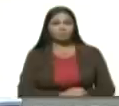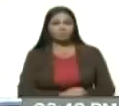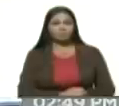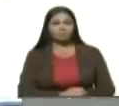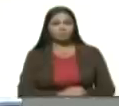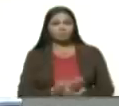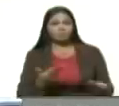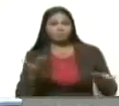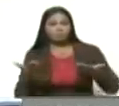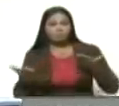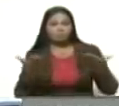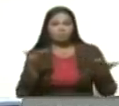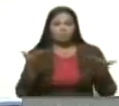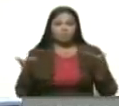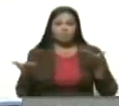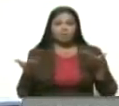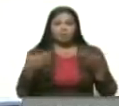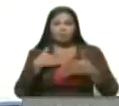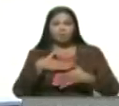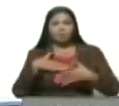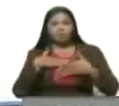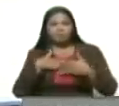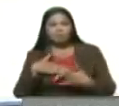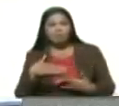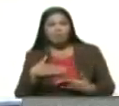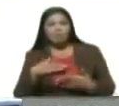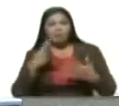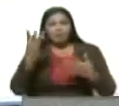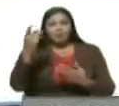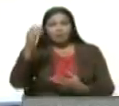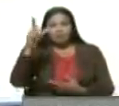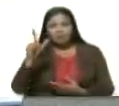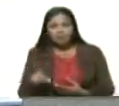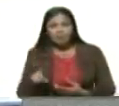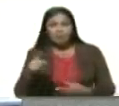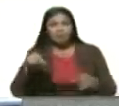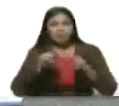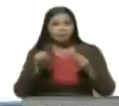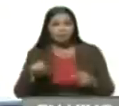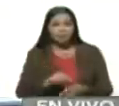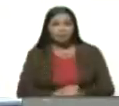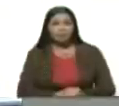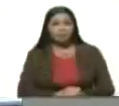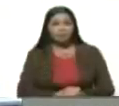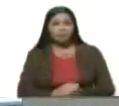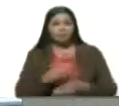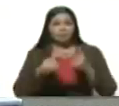Contrasta en calidad, contrasta en cantidad, contrasta en el acto.